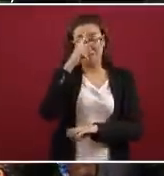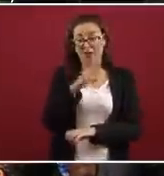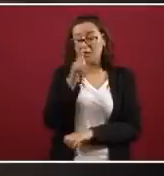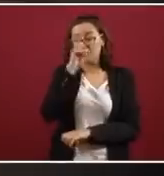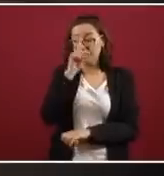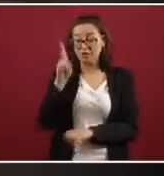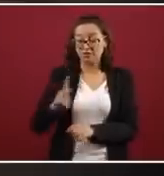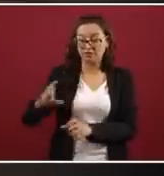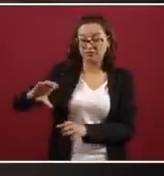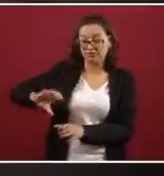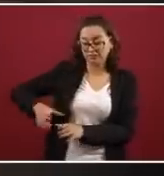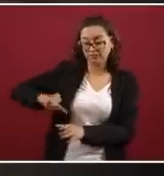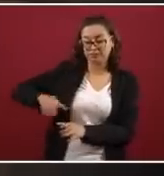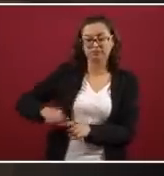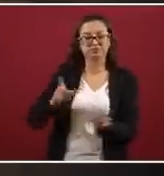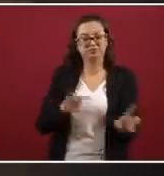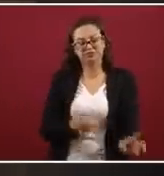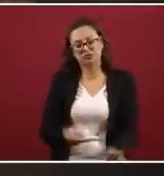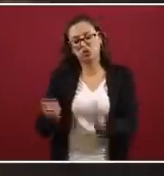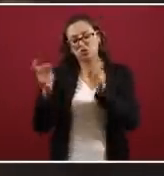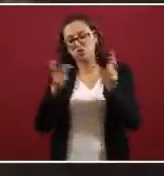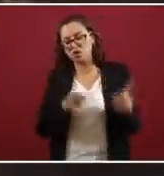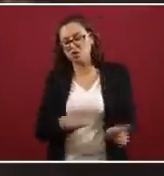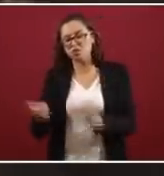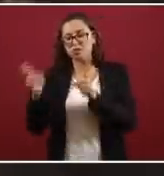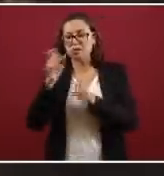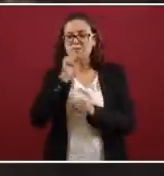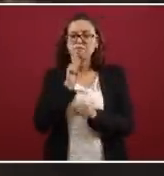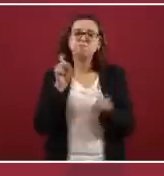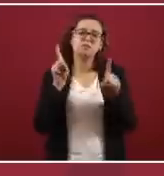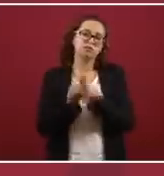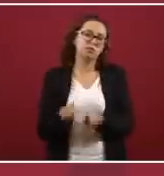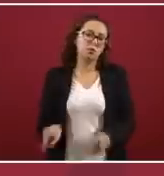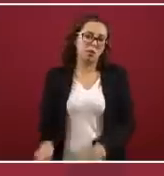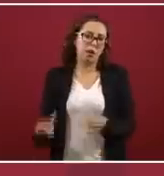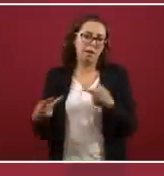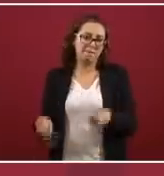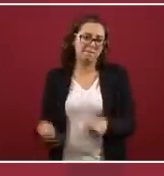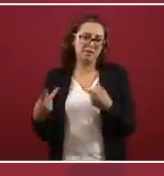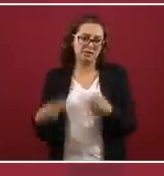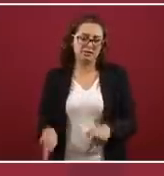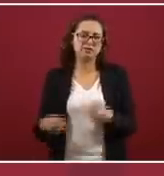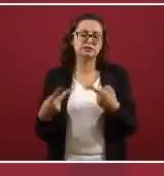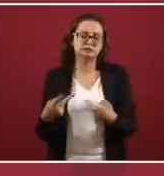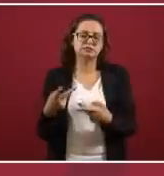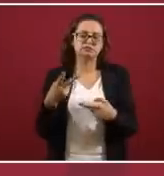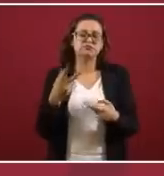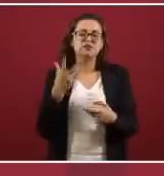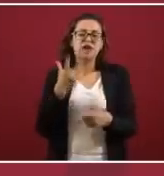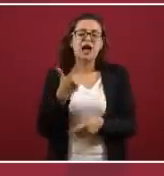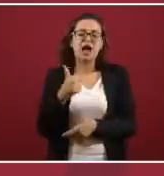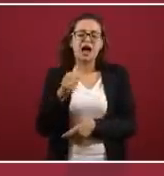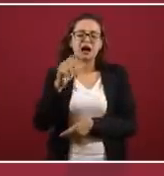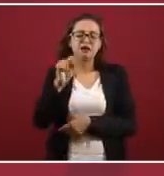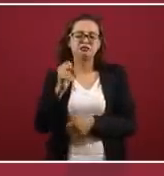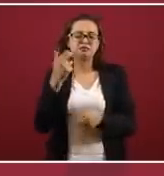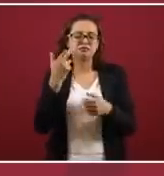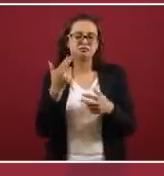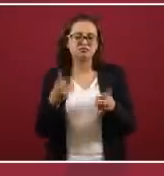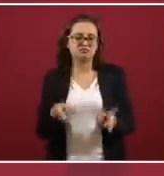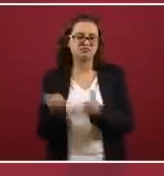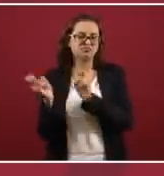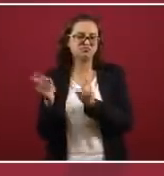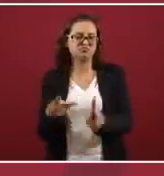estos cilindros terminan usados también para comercializar el guachigás. Y eso tenemos que cerrar